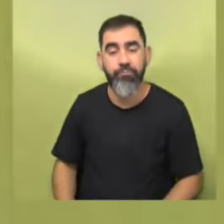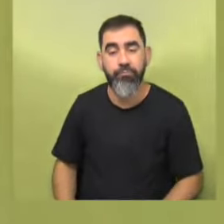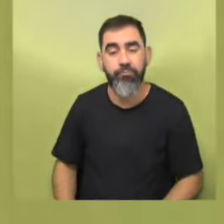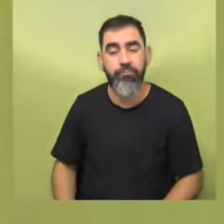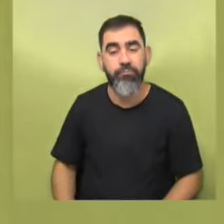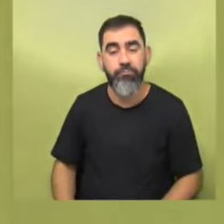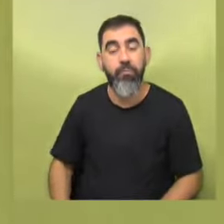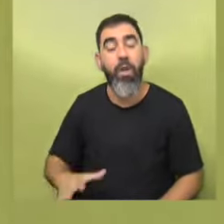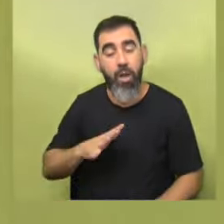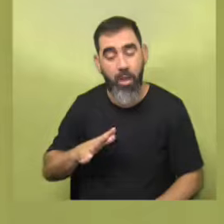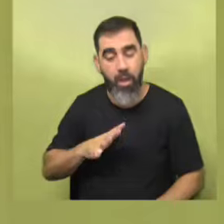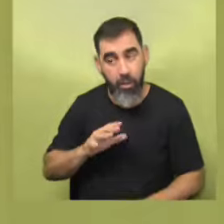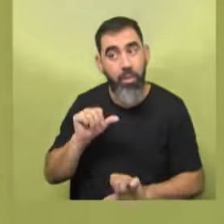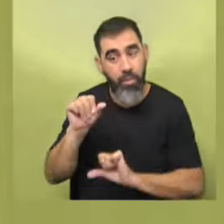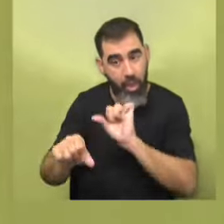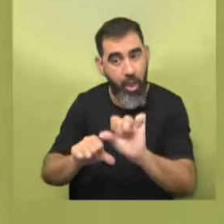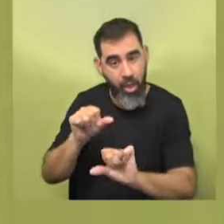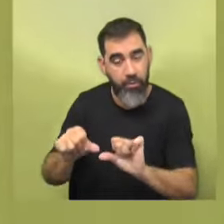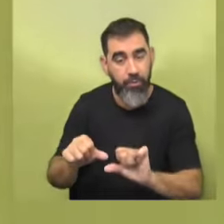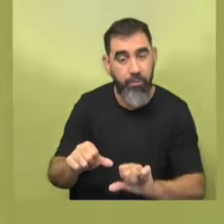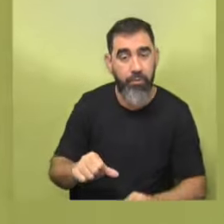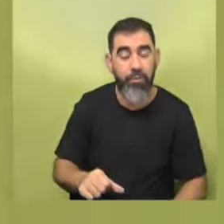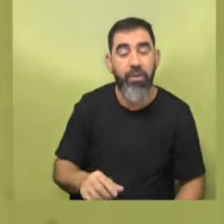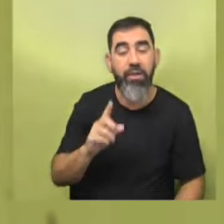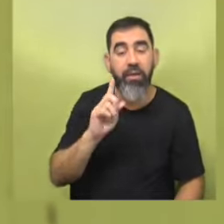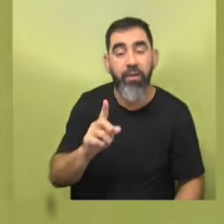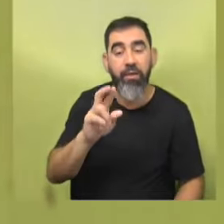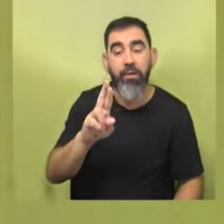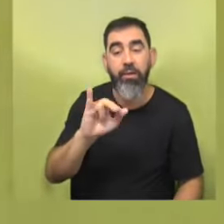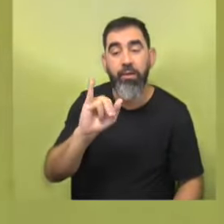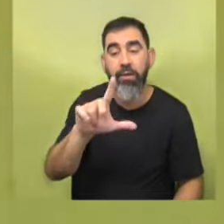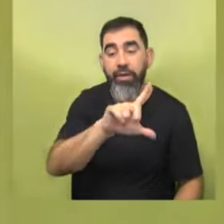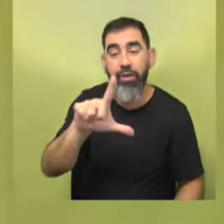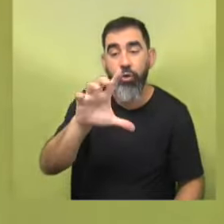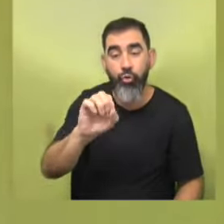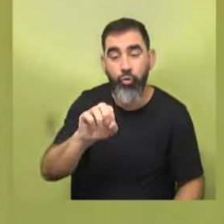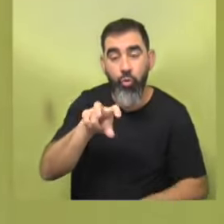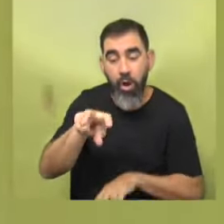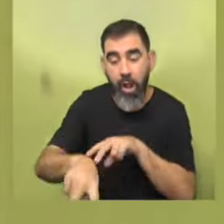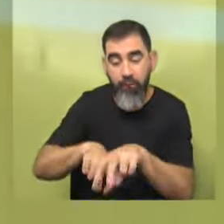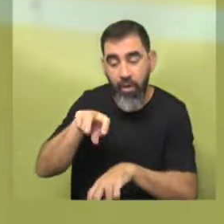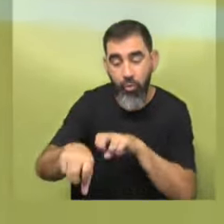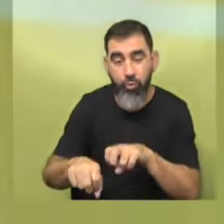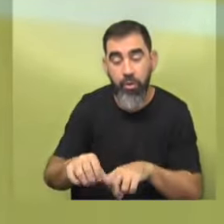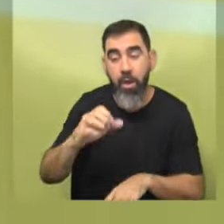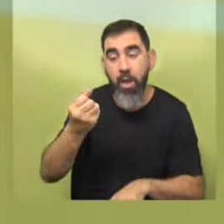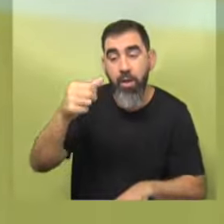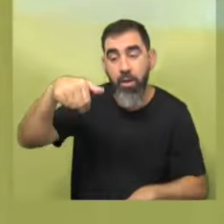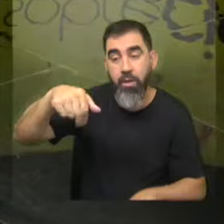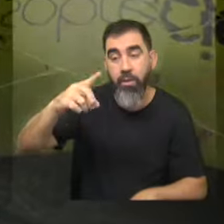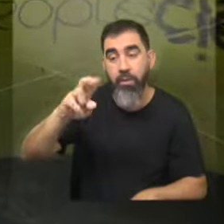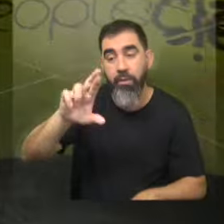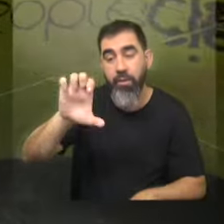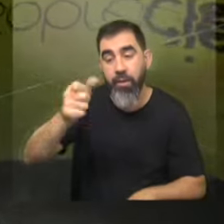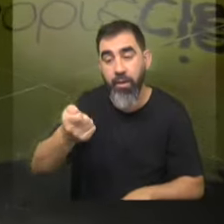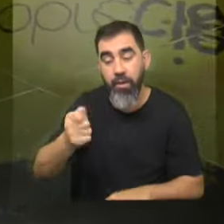y está presente y hace daño. Vamos a hablar de grillos cavadores. Andrea Albín, integrante, bueno, una participante